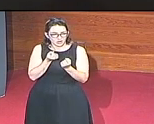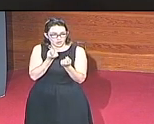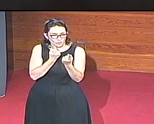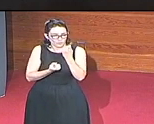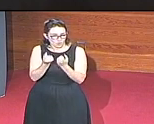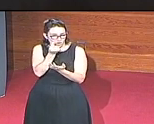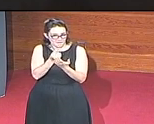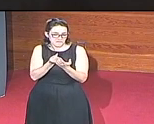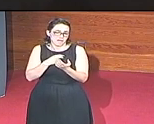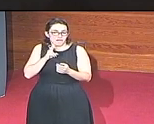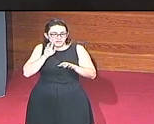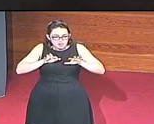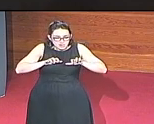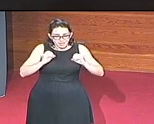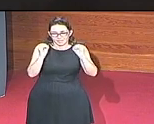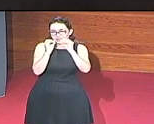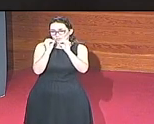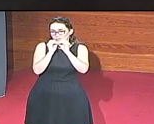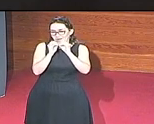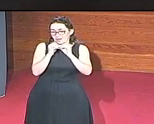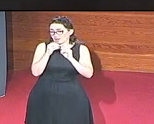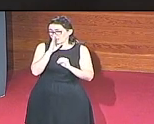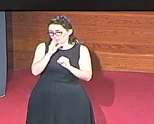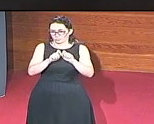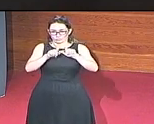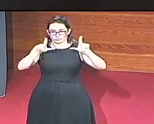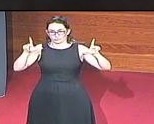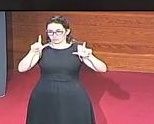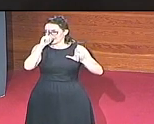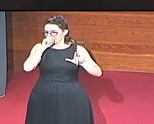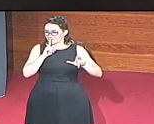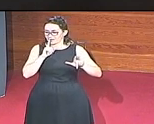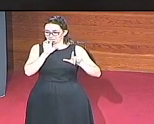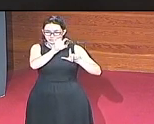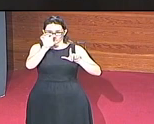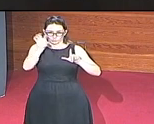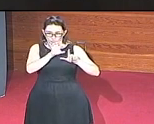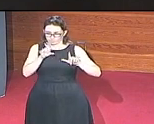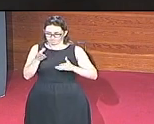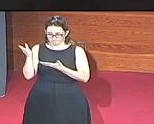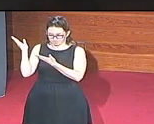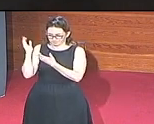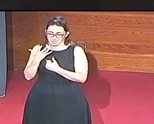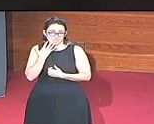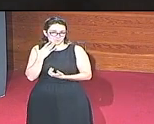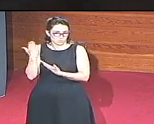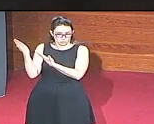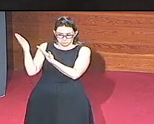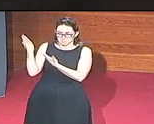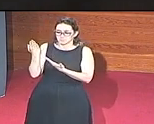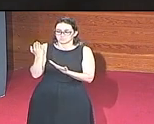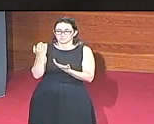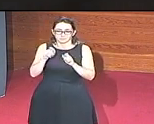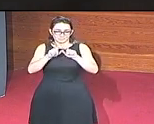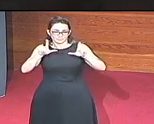google en imágenes infografía habrán aparecido estas estas son las primeras que aparecen o cosas como éstas no pues ilustraciones así